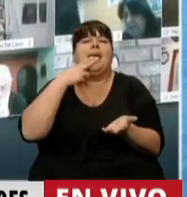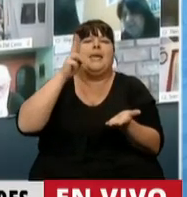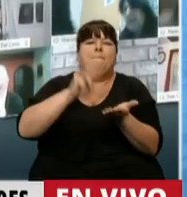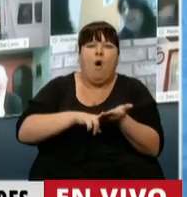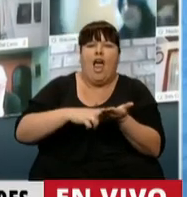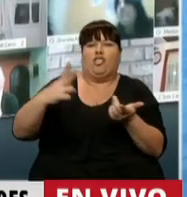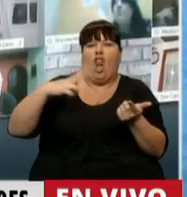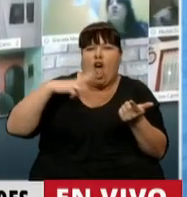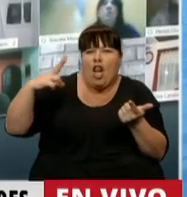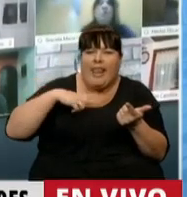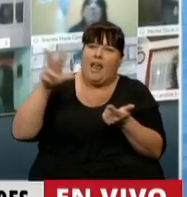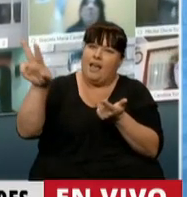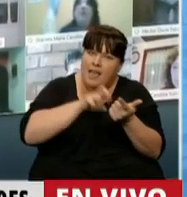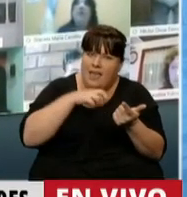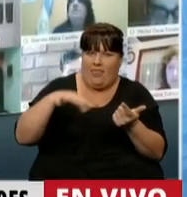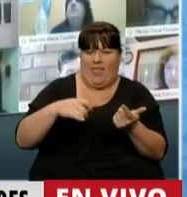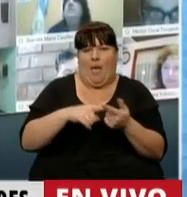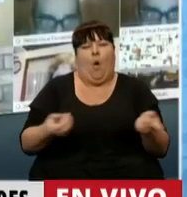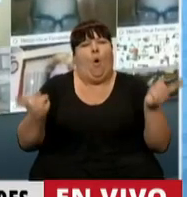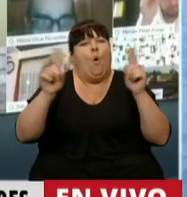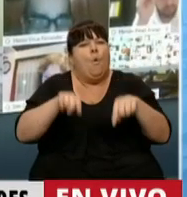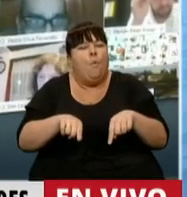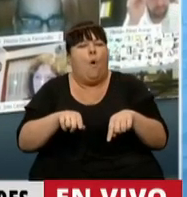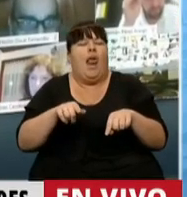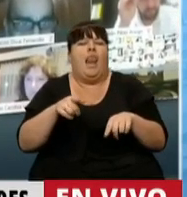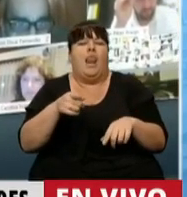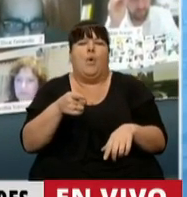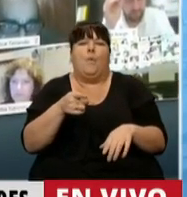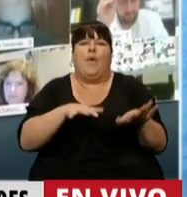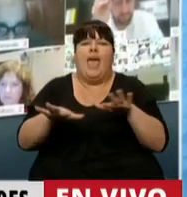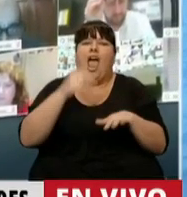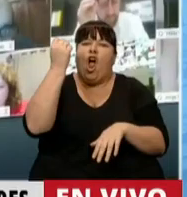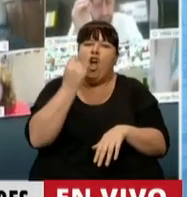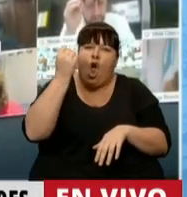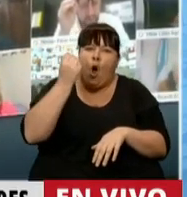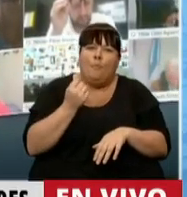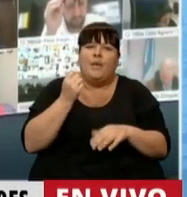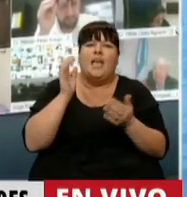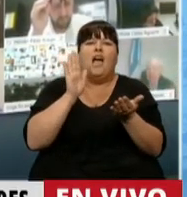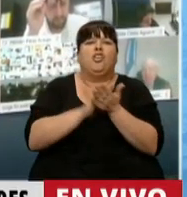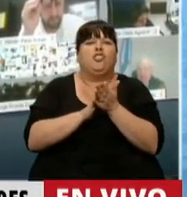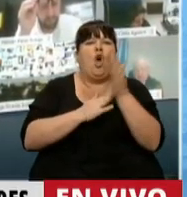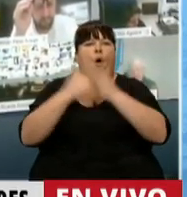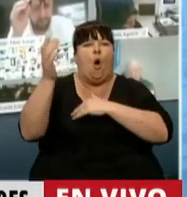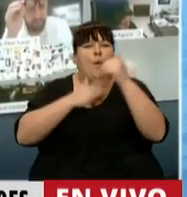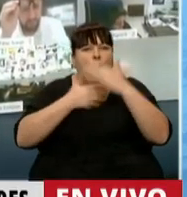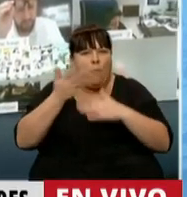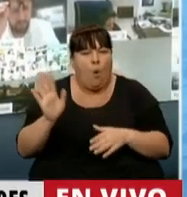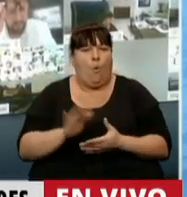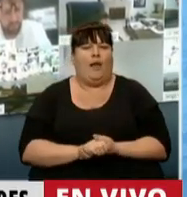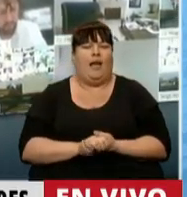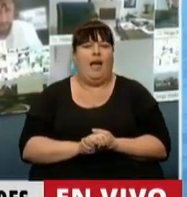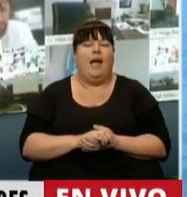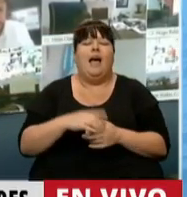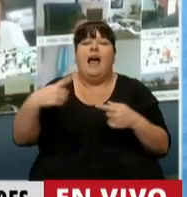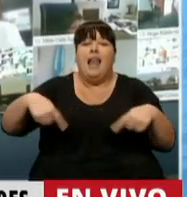grandes rentas y fortunas, la reactivación general de la economía sobre la base de la obra pública, poniendo